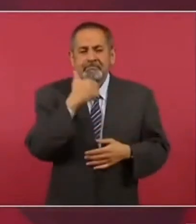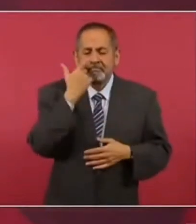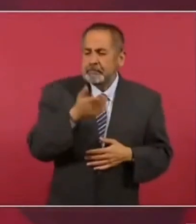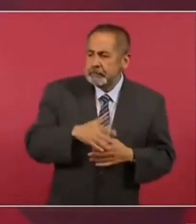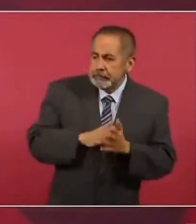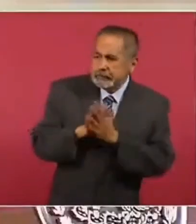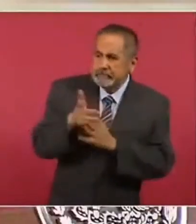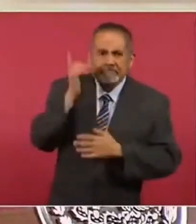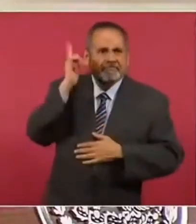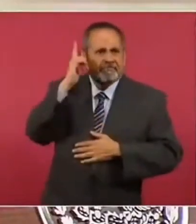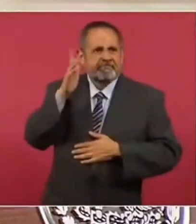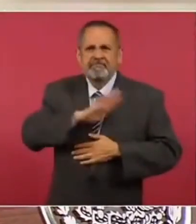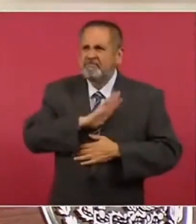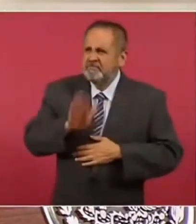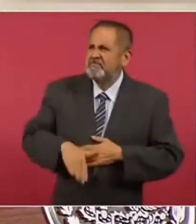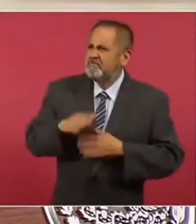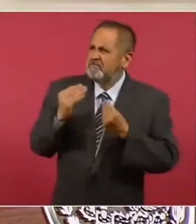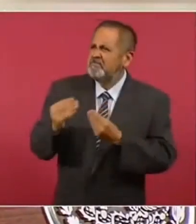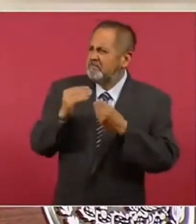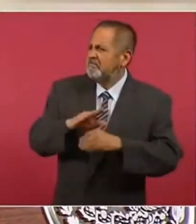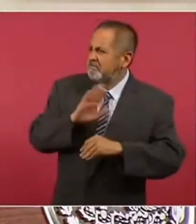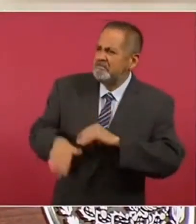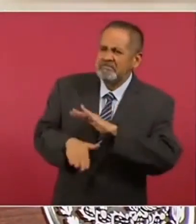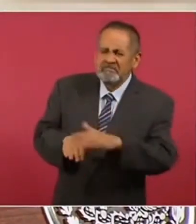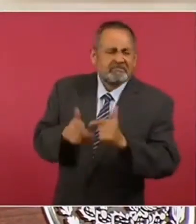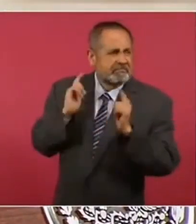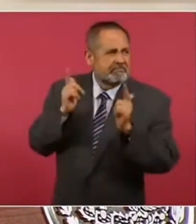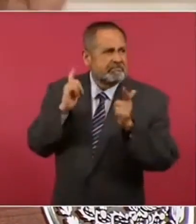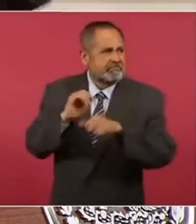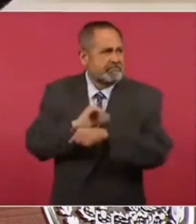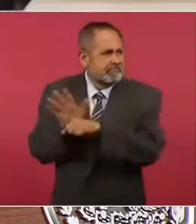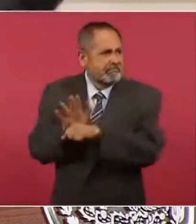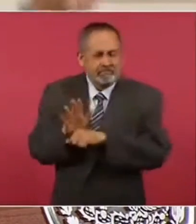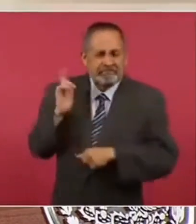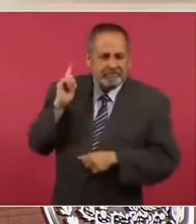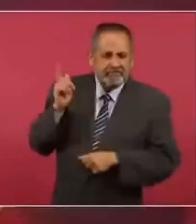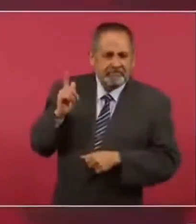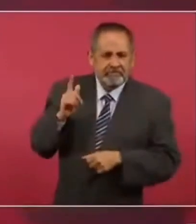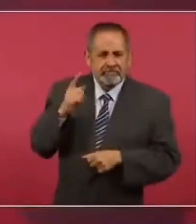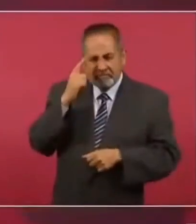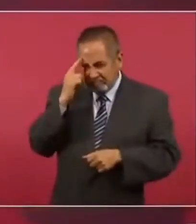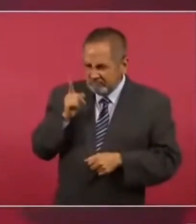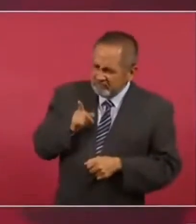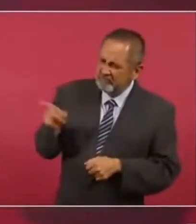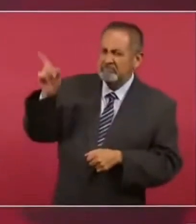fallecieran muchas personas para mostrar